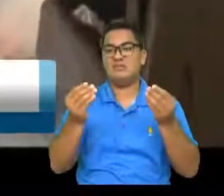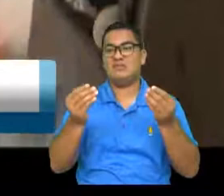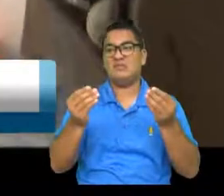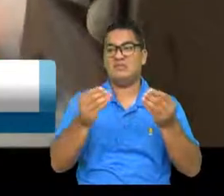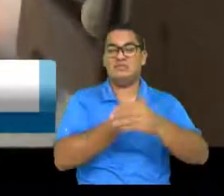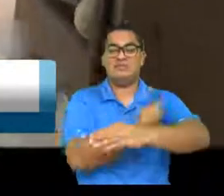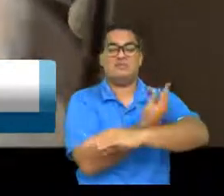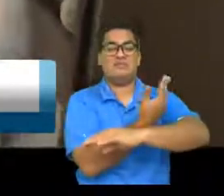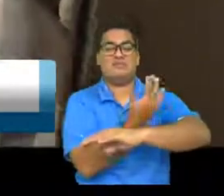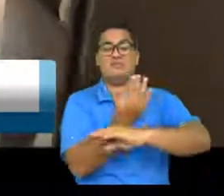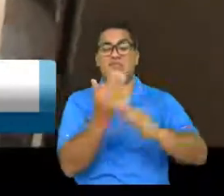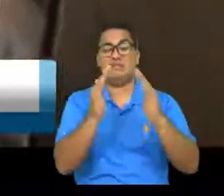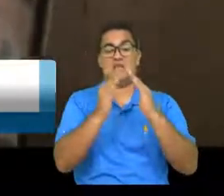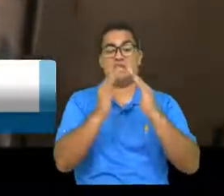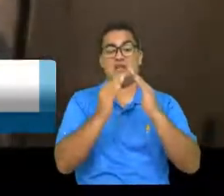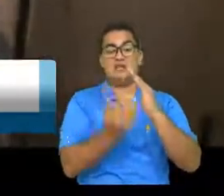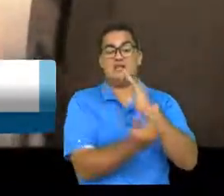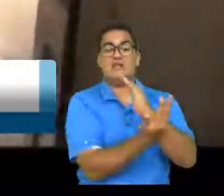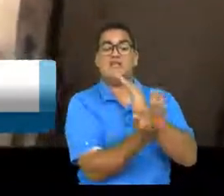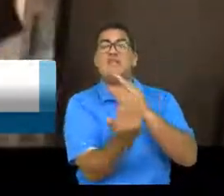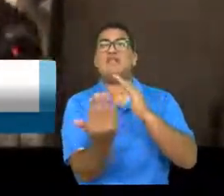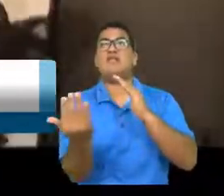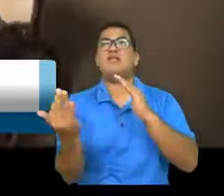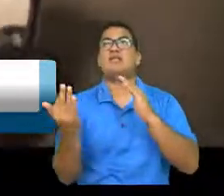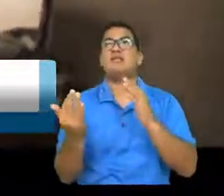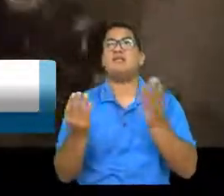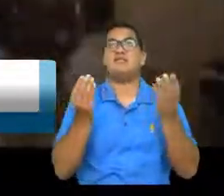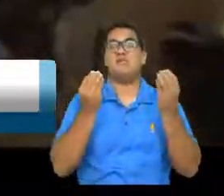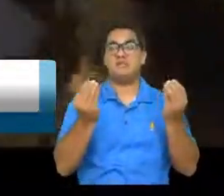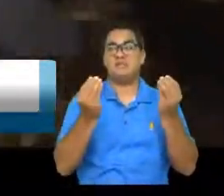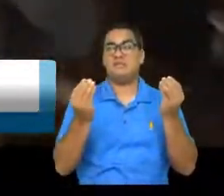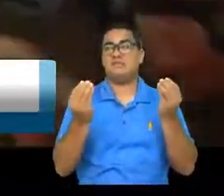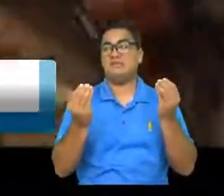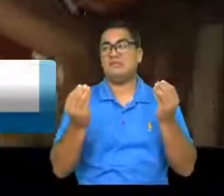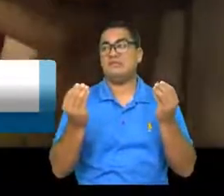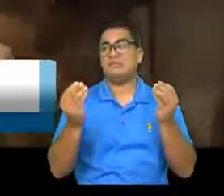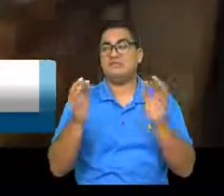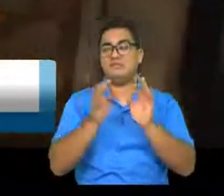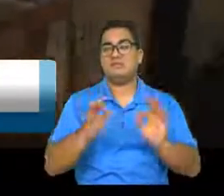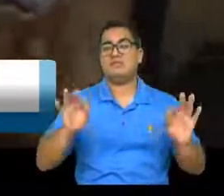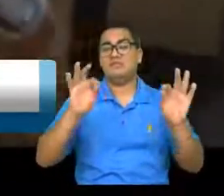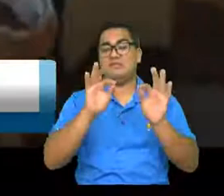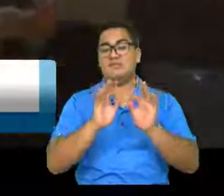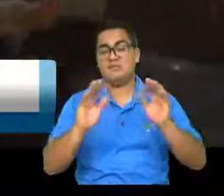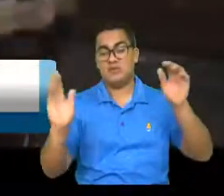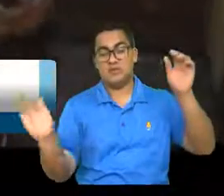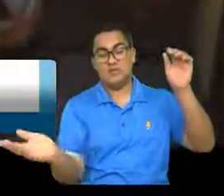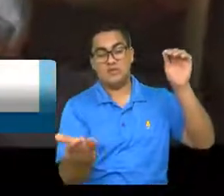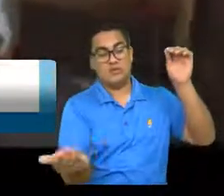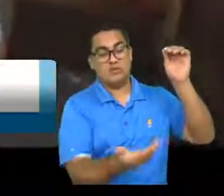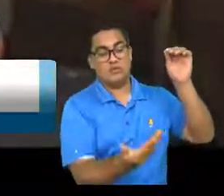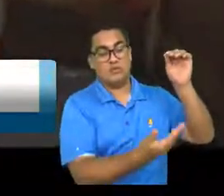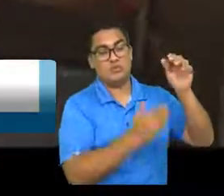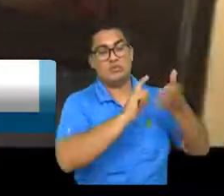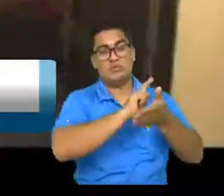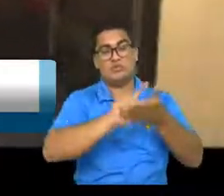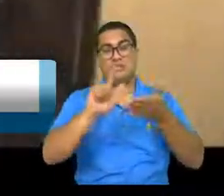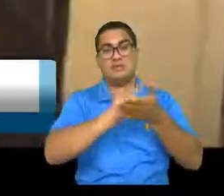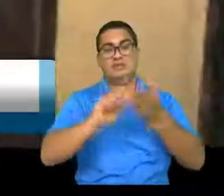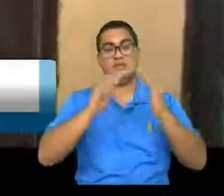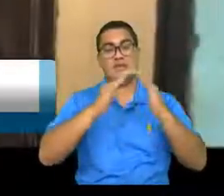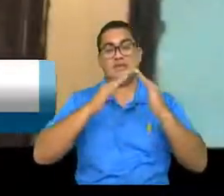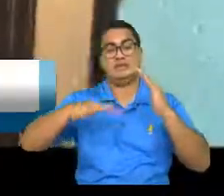la vivienda, que más en las áreas rurales podemos notar, entonces hay que rozar esa área